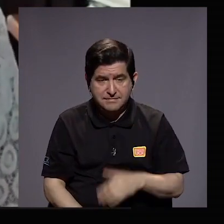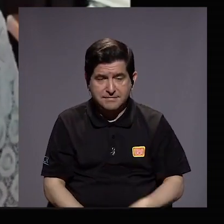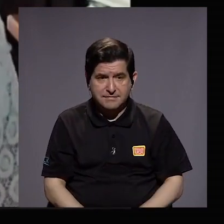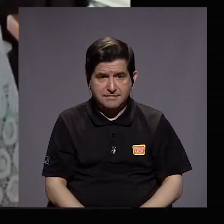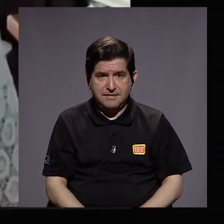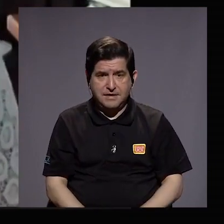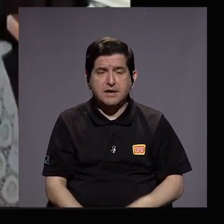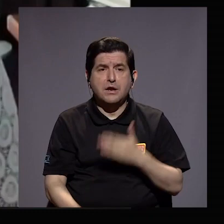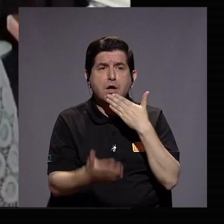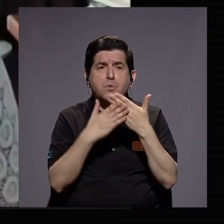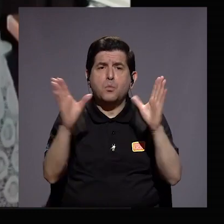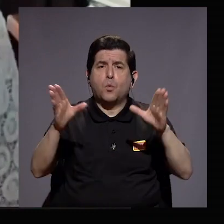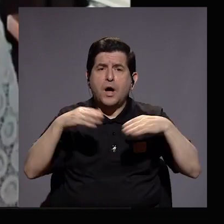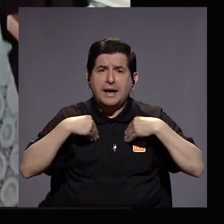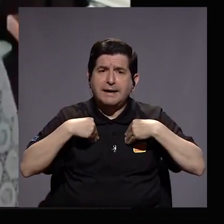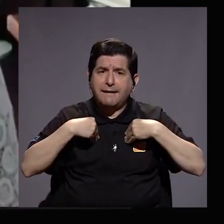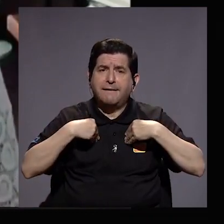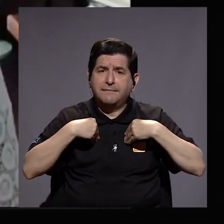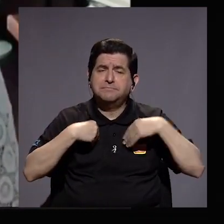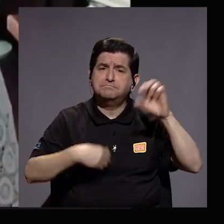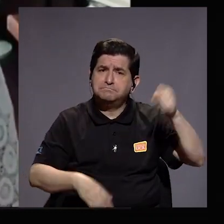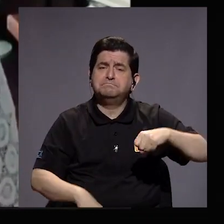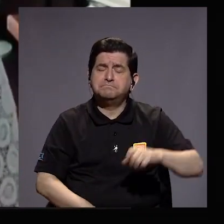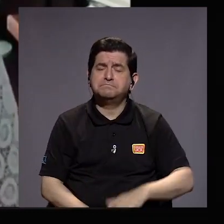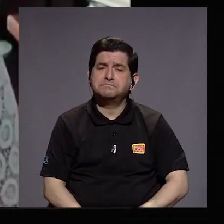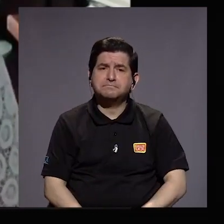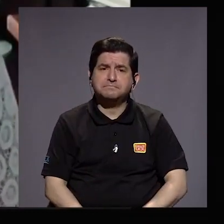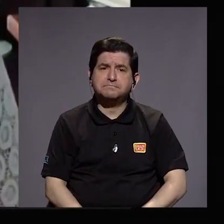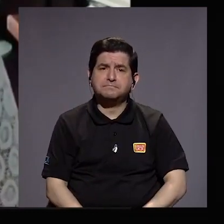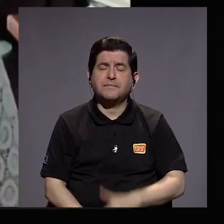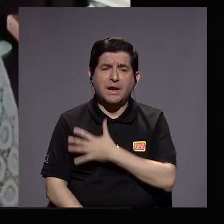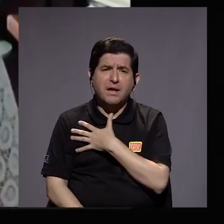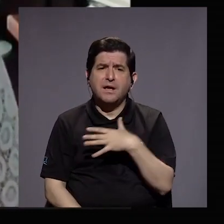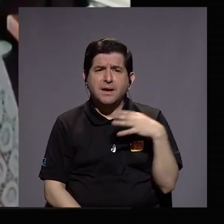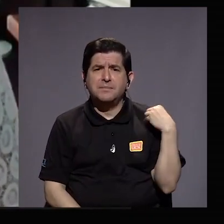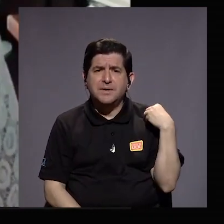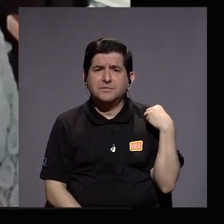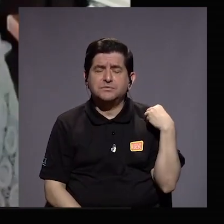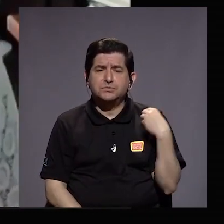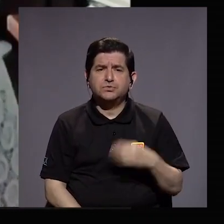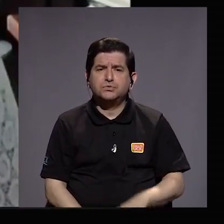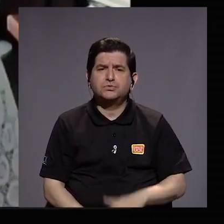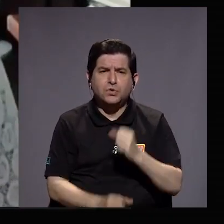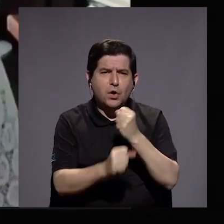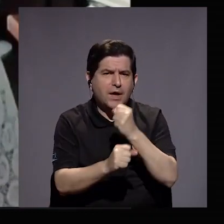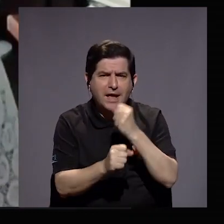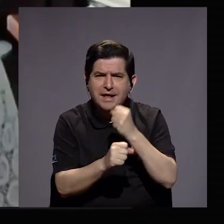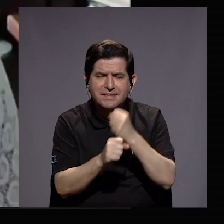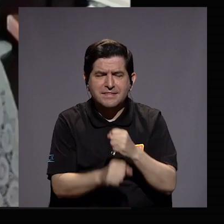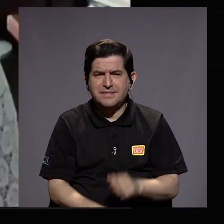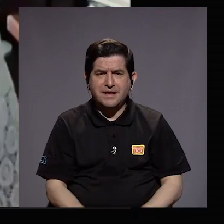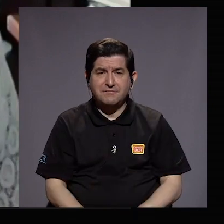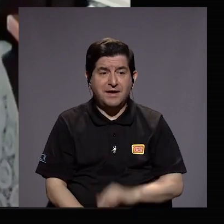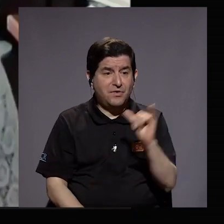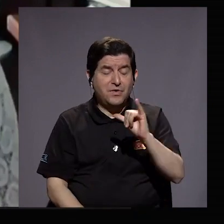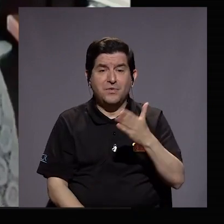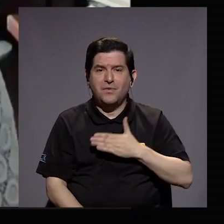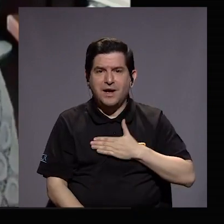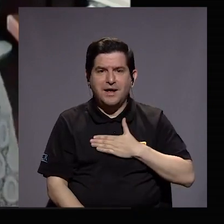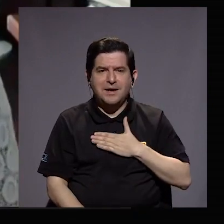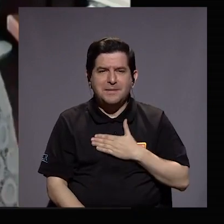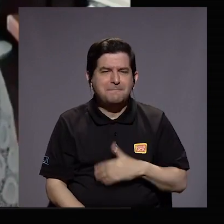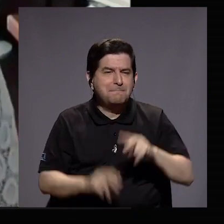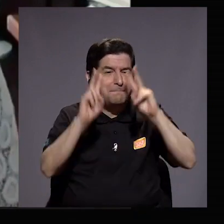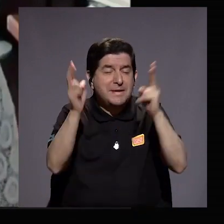Tuve ahí, bueno, buena acogida, y me gustó el trabajo, pues era